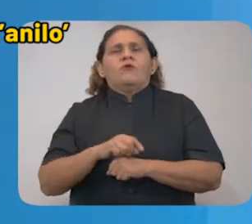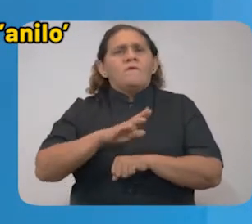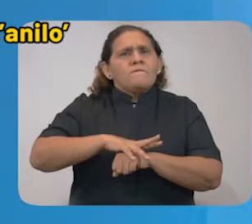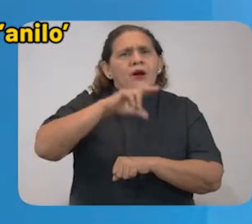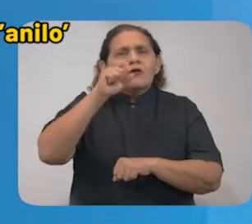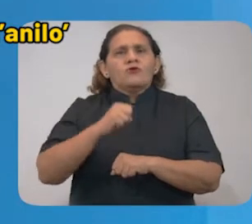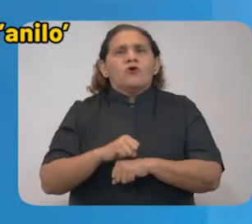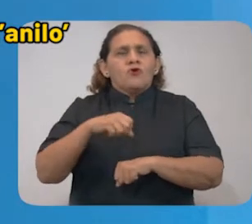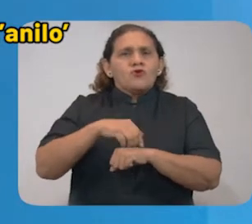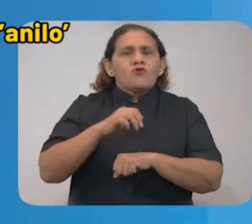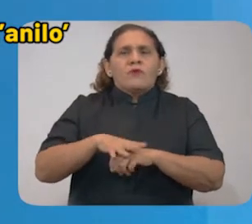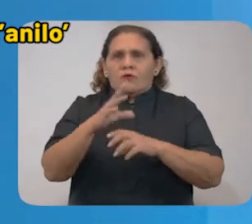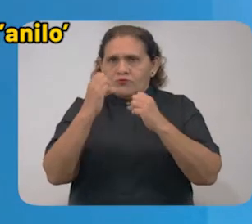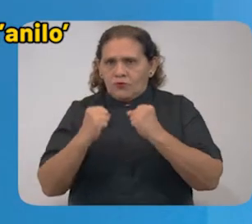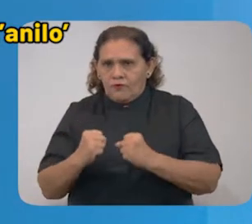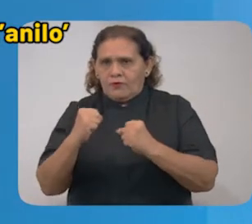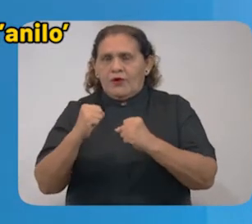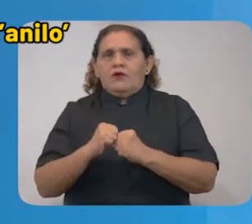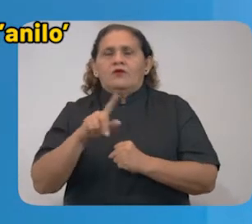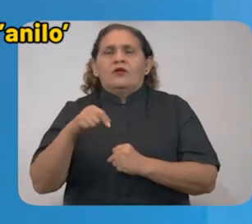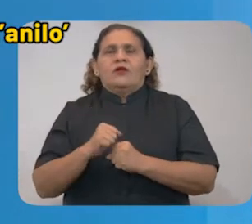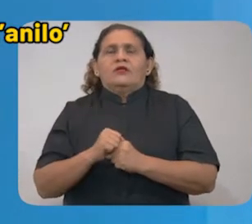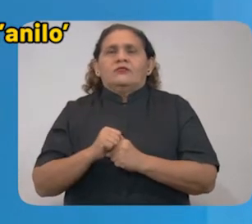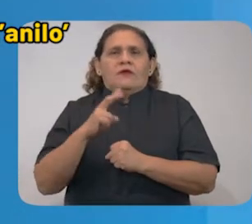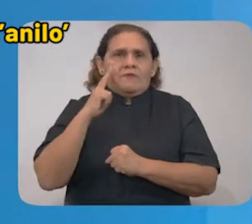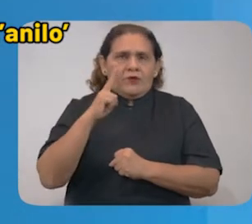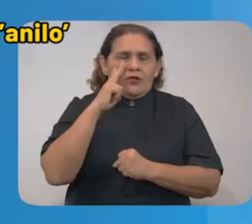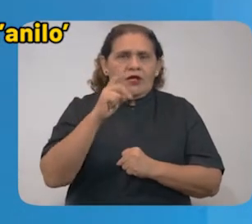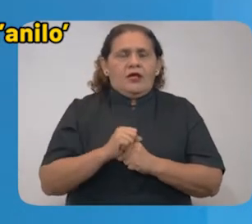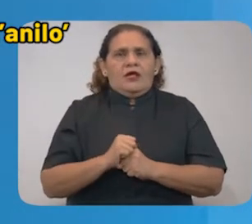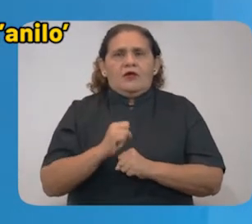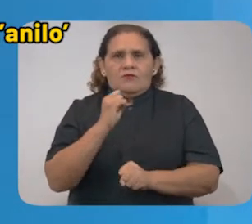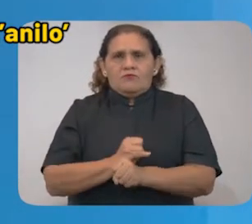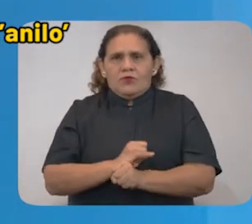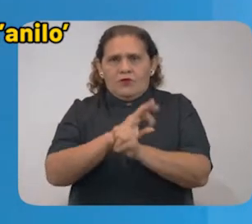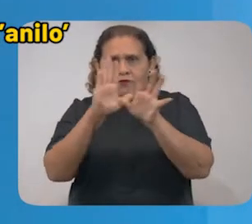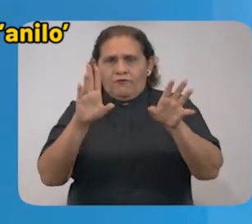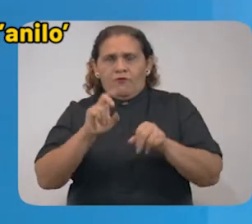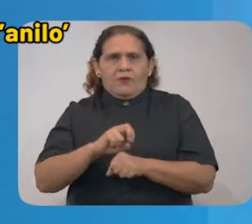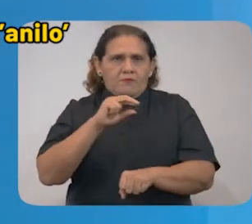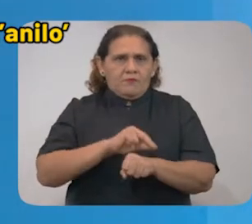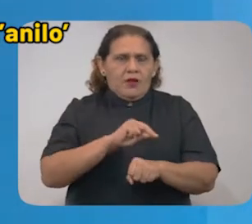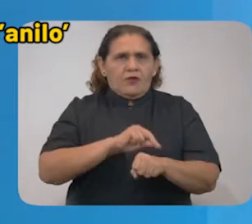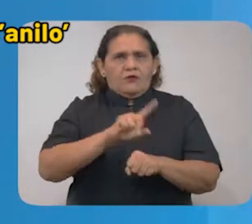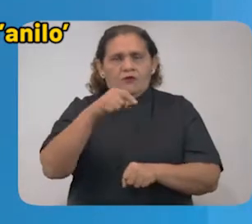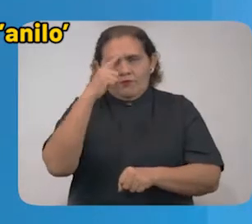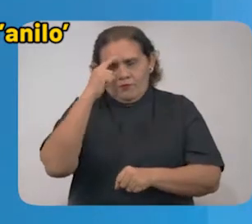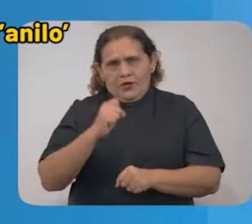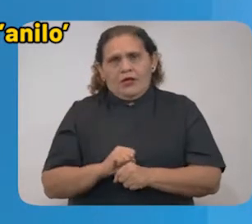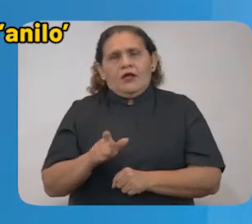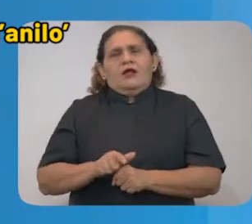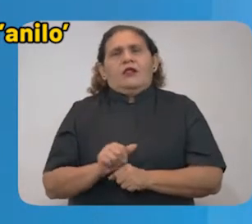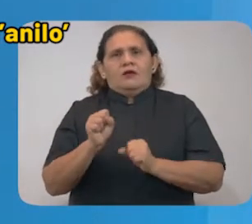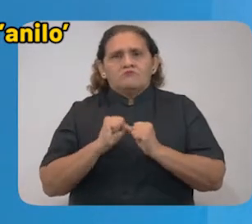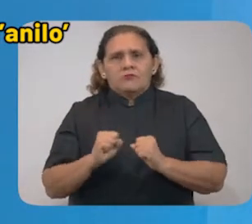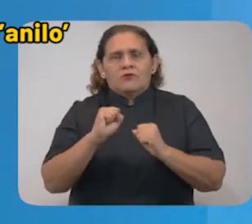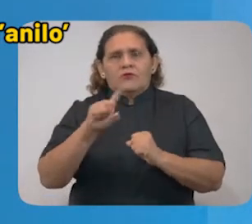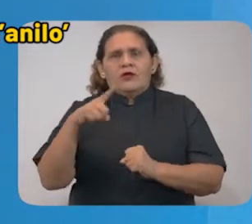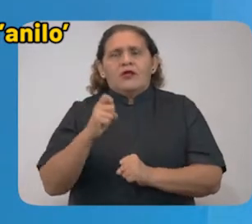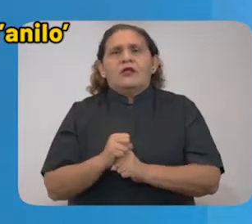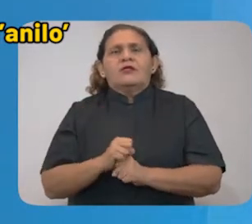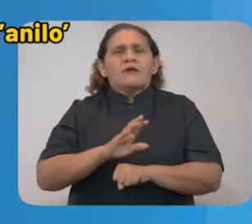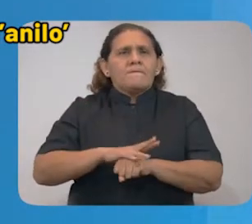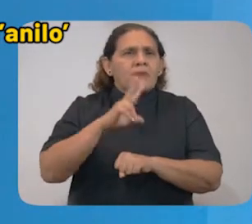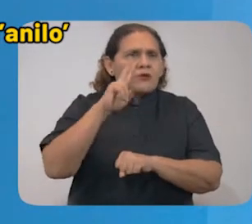mayor número de casos confirmados, que se reflejará en los partes médicos durante la implementación de estos operativos. Esta